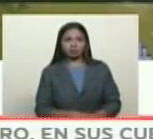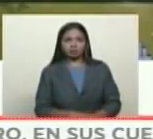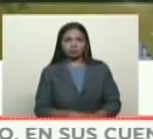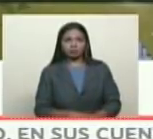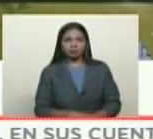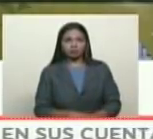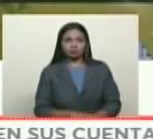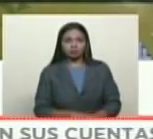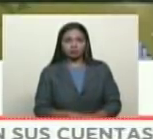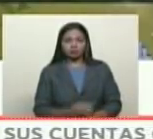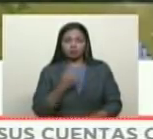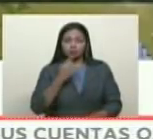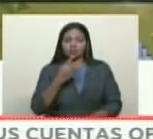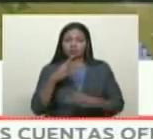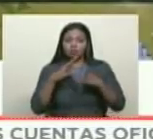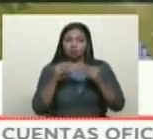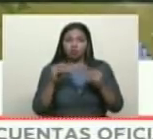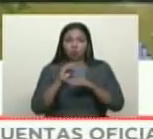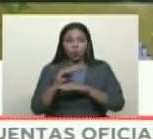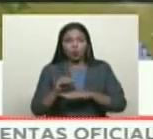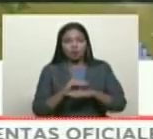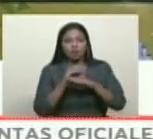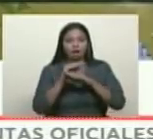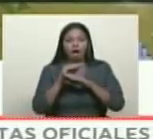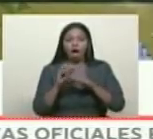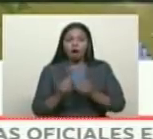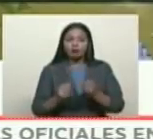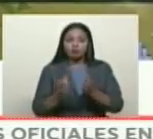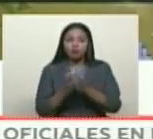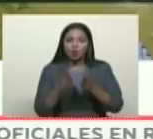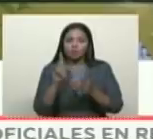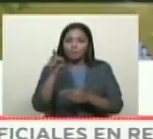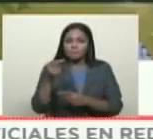Nombré protectora de Anzoátegui a Estela Lugo,